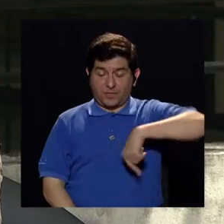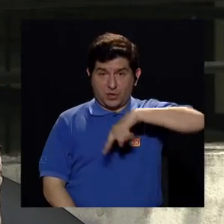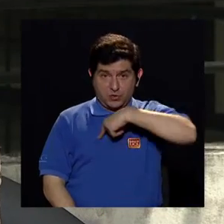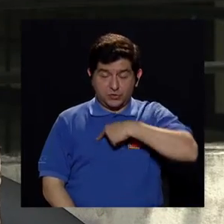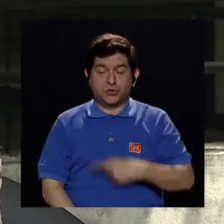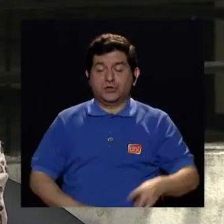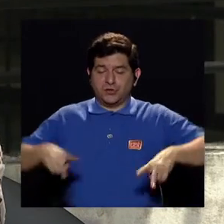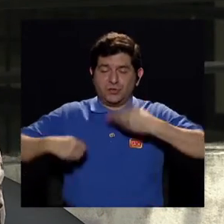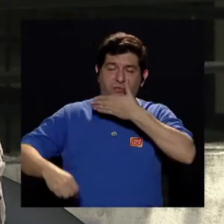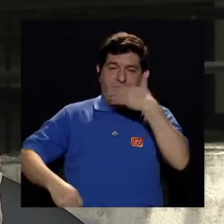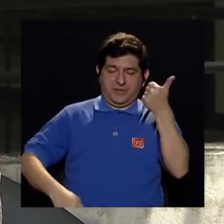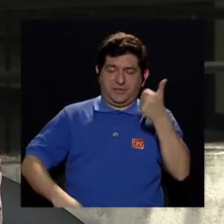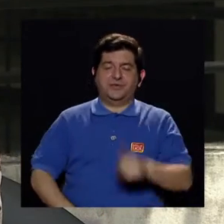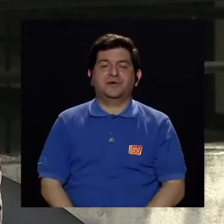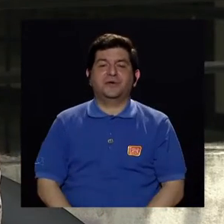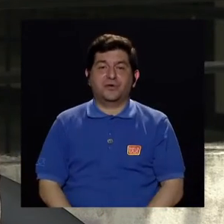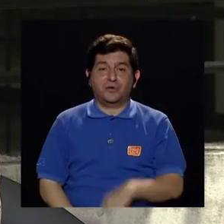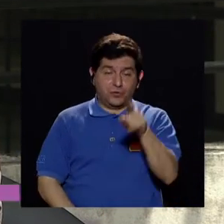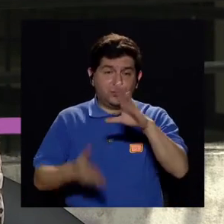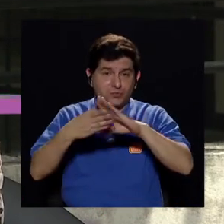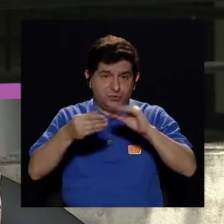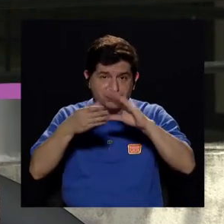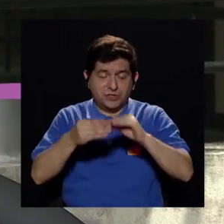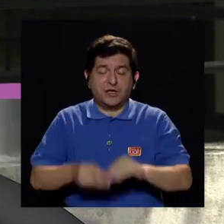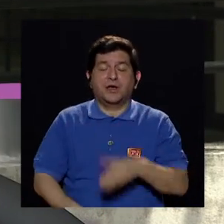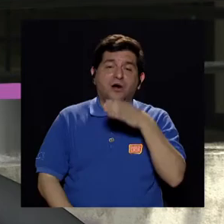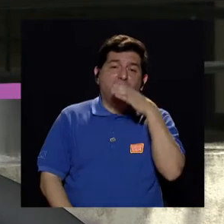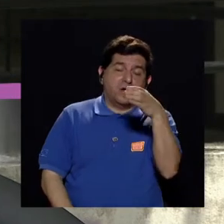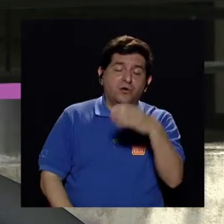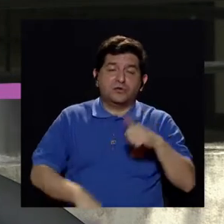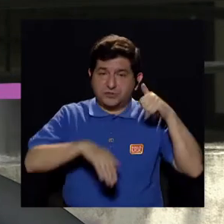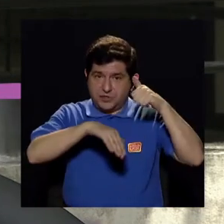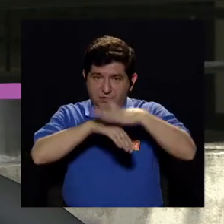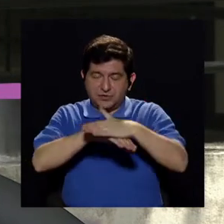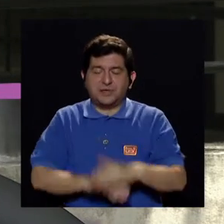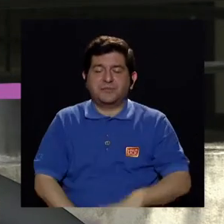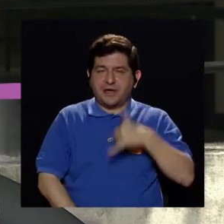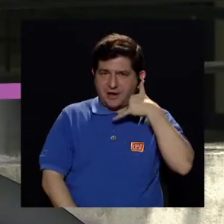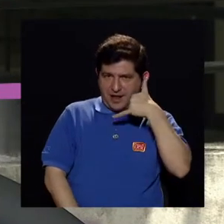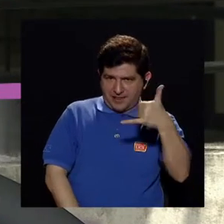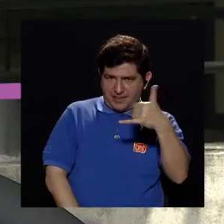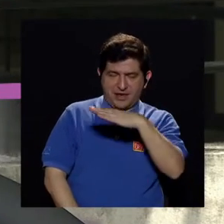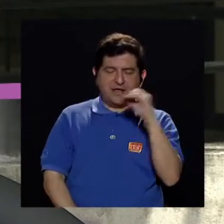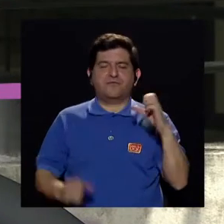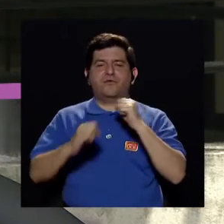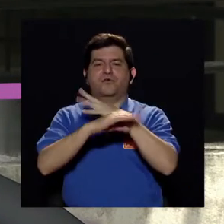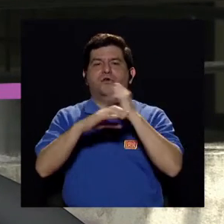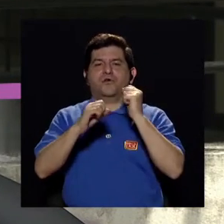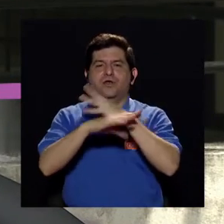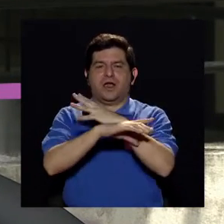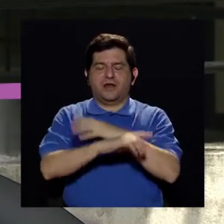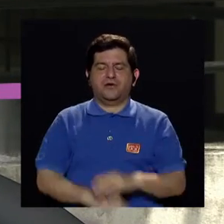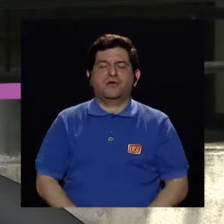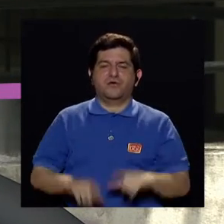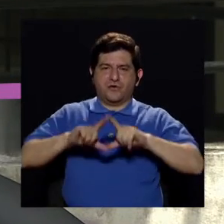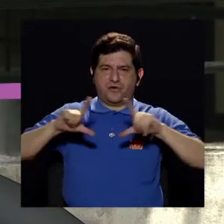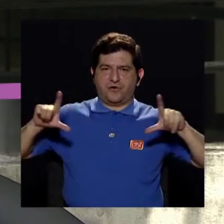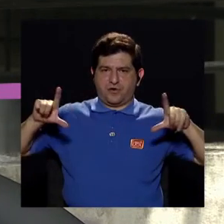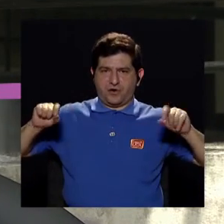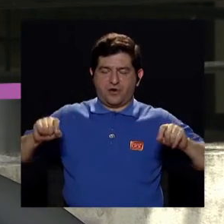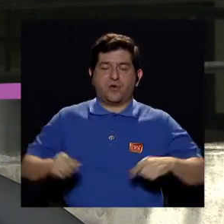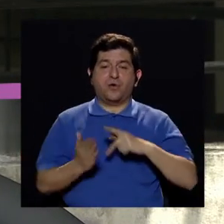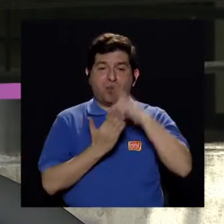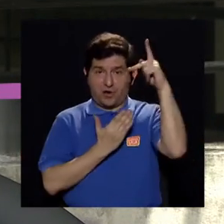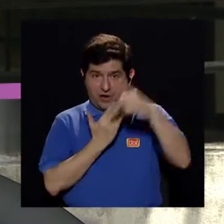Somos Vivir Mejor y recuerde que usted puede hacernos llegar sus comentarios y sugerencias, por supuesto, a nuestro número de teléfono y a nuestro correo electrónico.